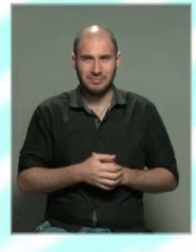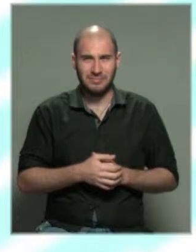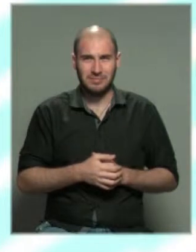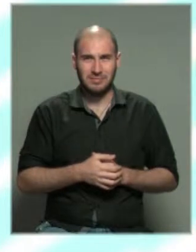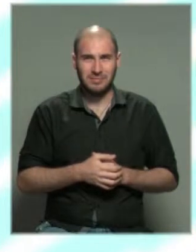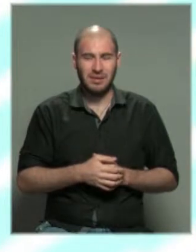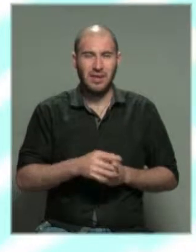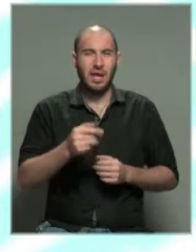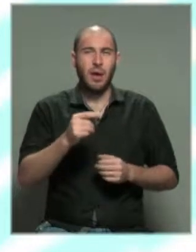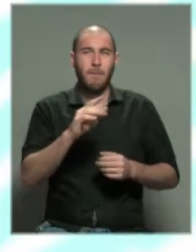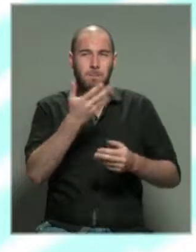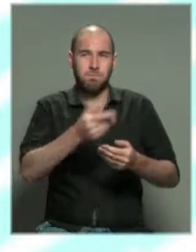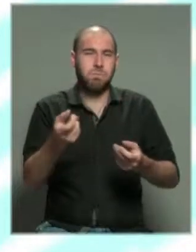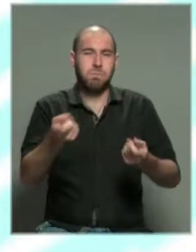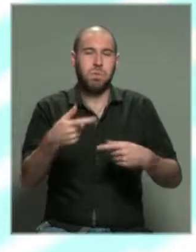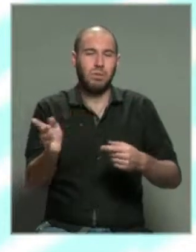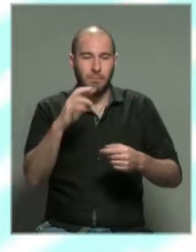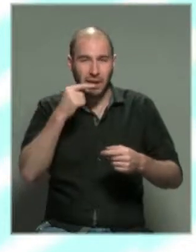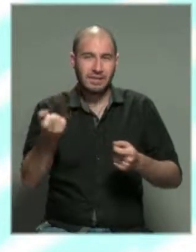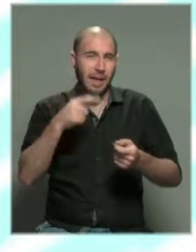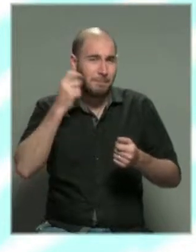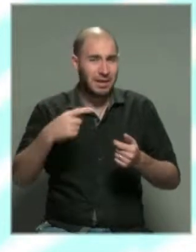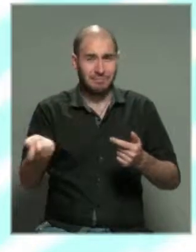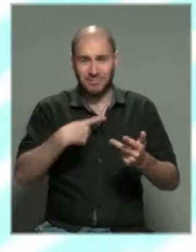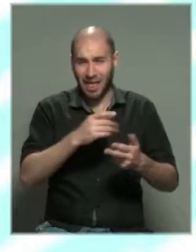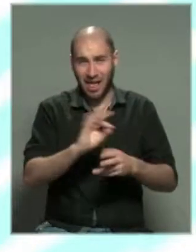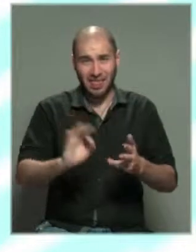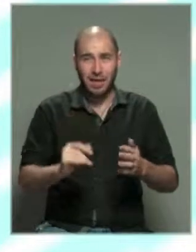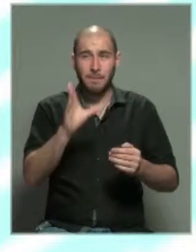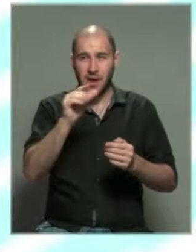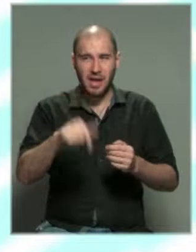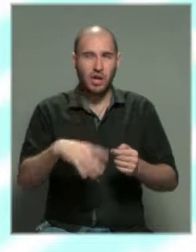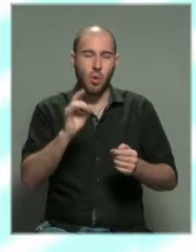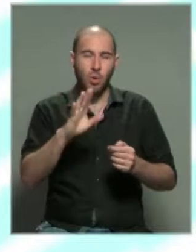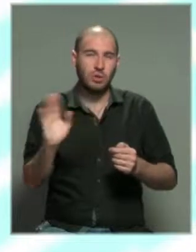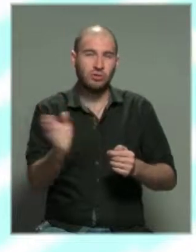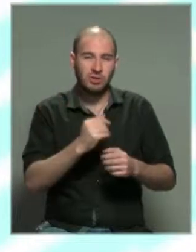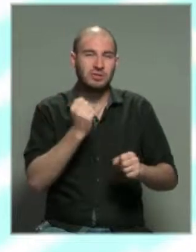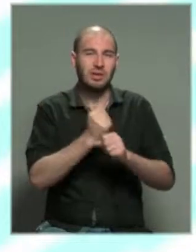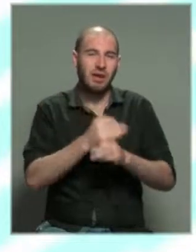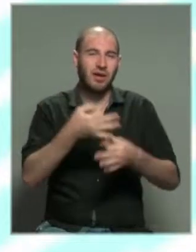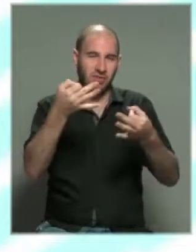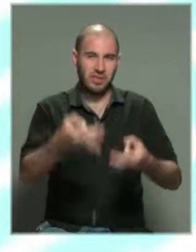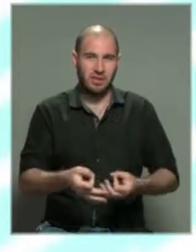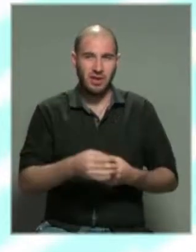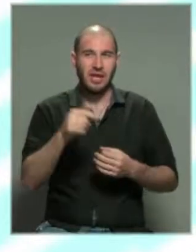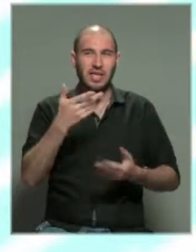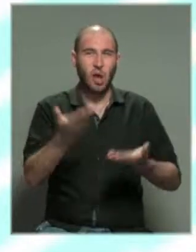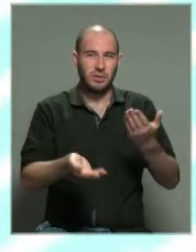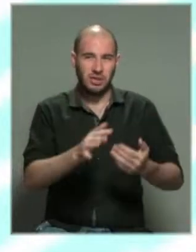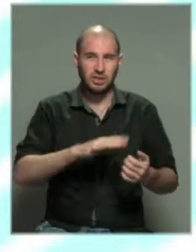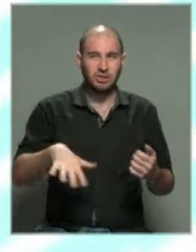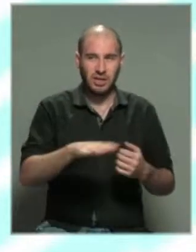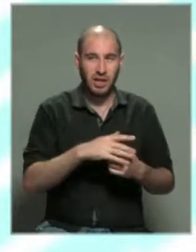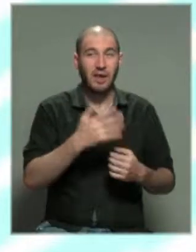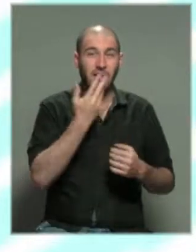Del populismo no nos dio nada, Macri tampoco, Menem menos. Lo único que quiero para este país es que todos tengan un trabajo digno. Esa es mi justicia social. Si